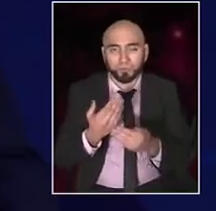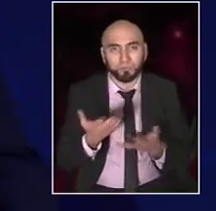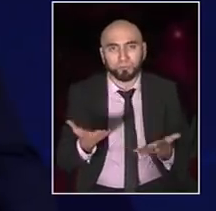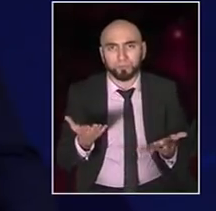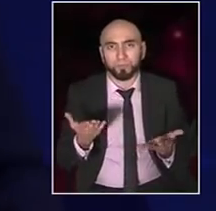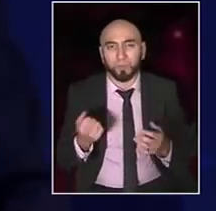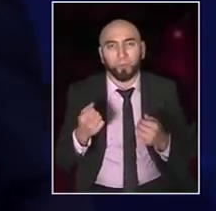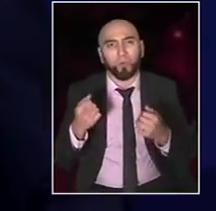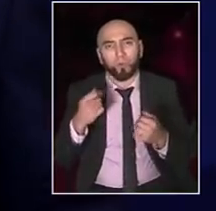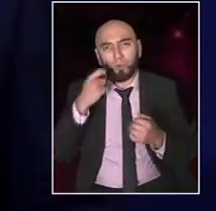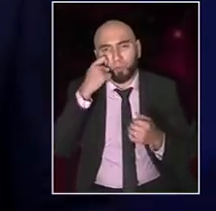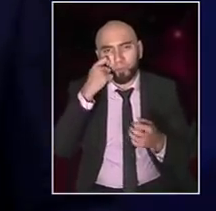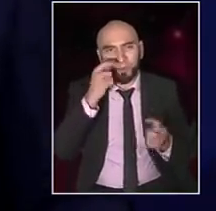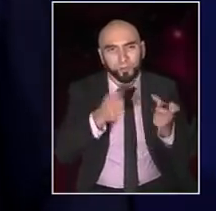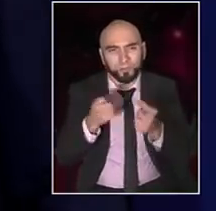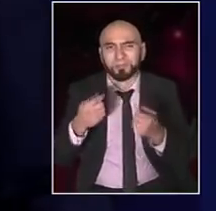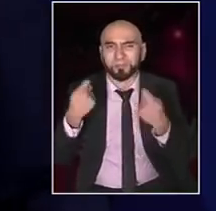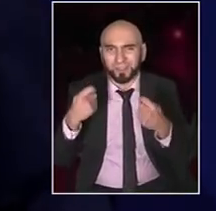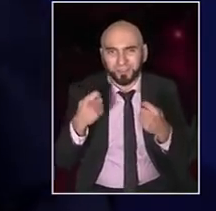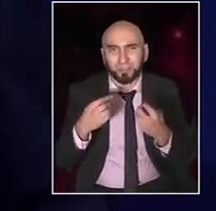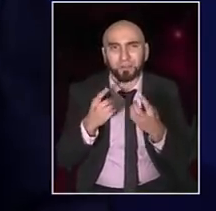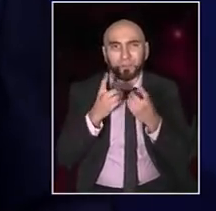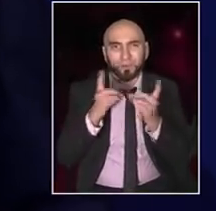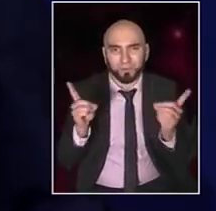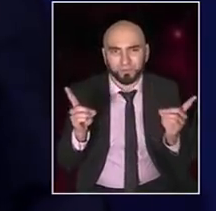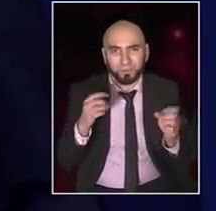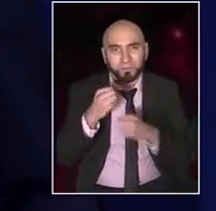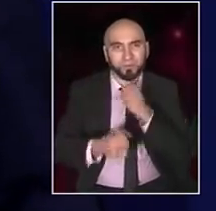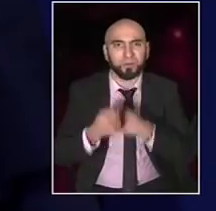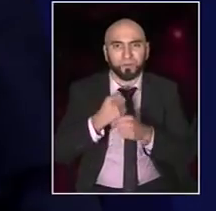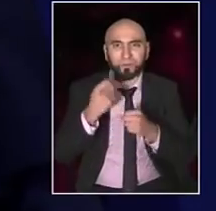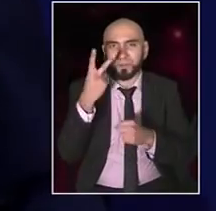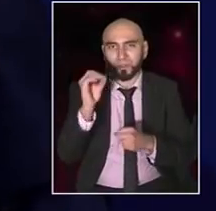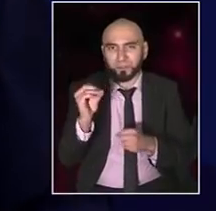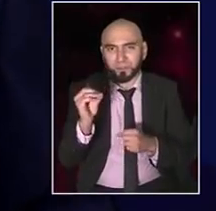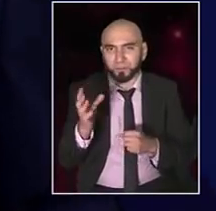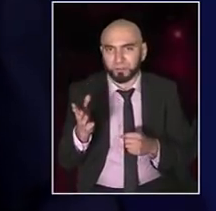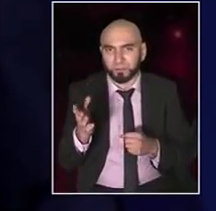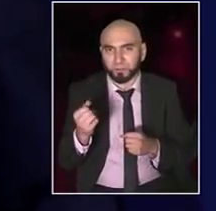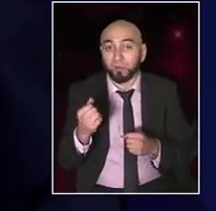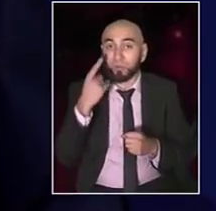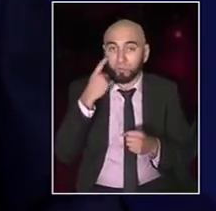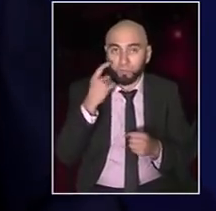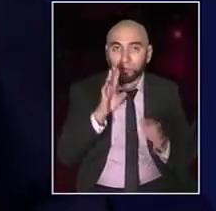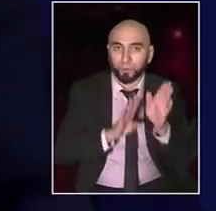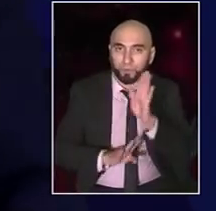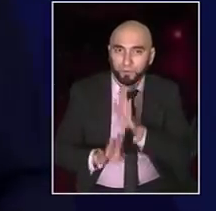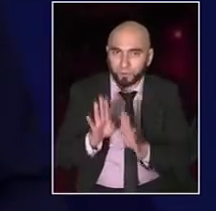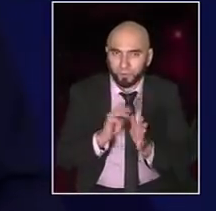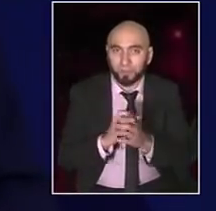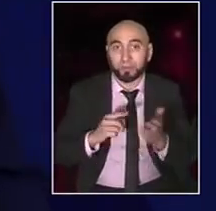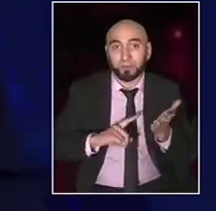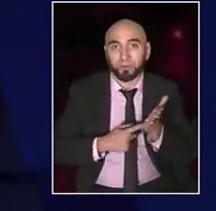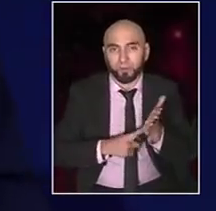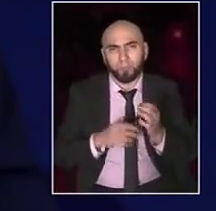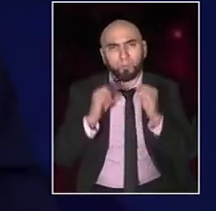intentó democratizar el siglo XX y generar mayores niveles de equidad. Cuidado, que también la tecnología se puede usar para